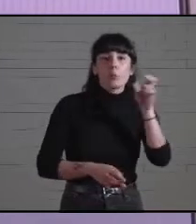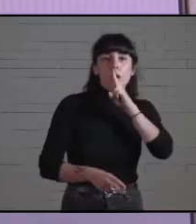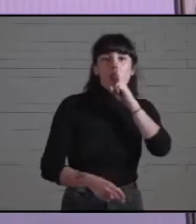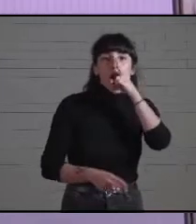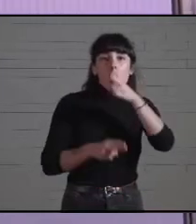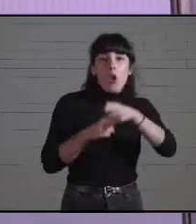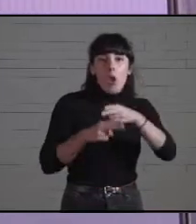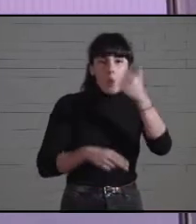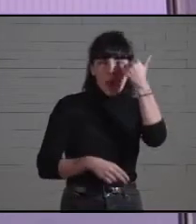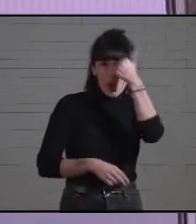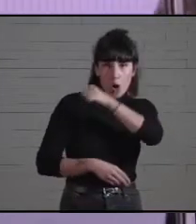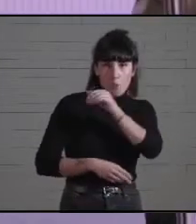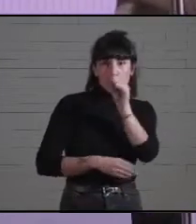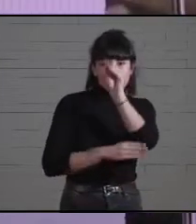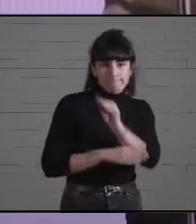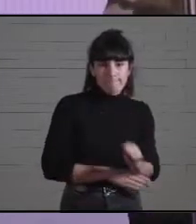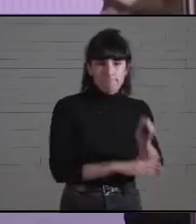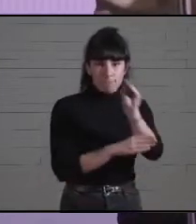de cuidado,